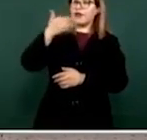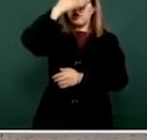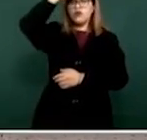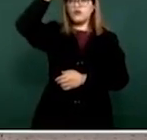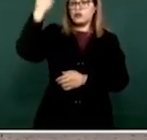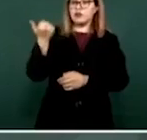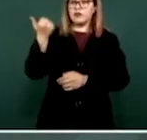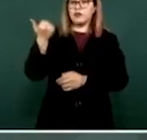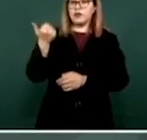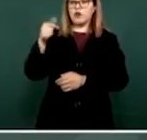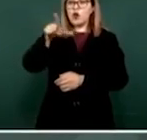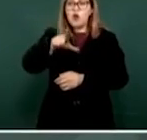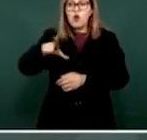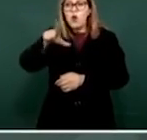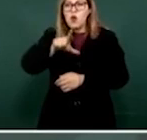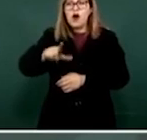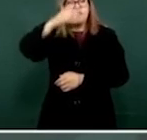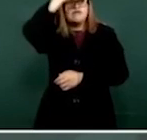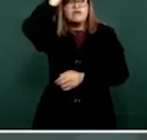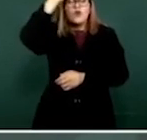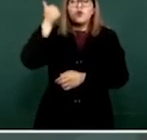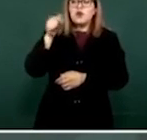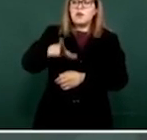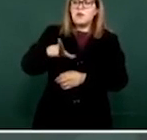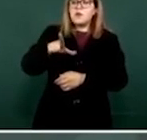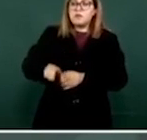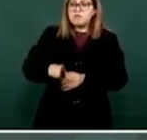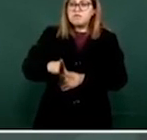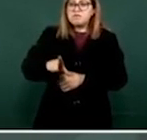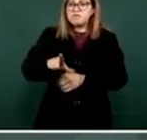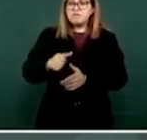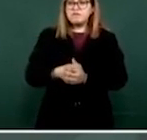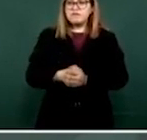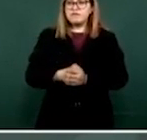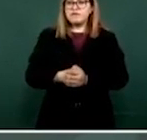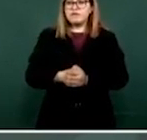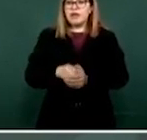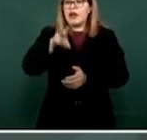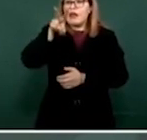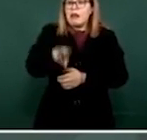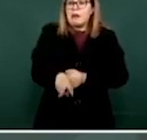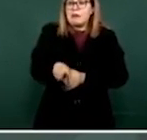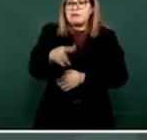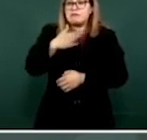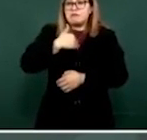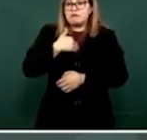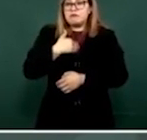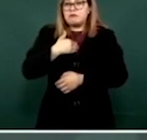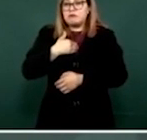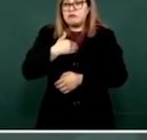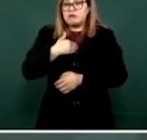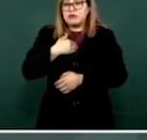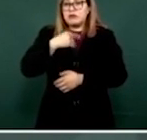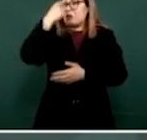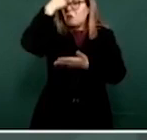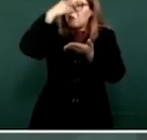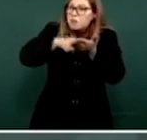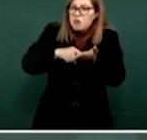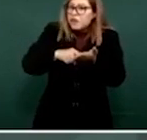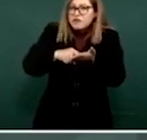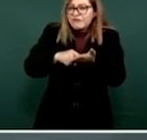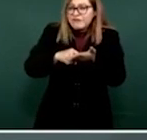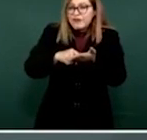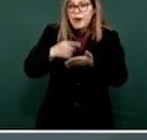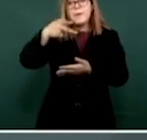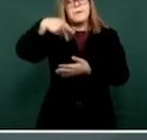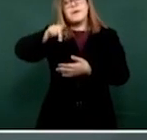lo del lunes, la verdad. no me creyeron algunos,